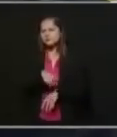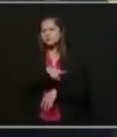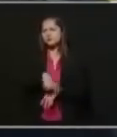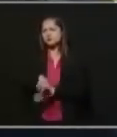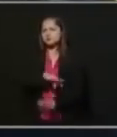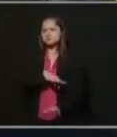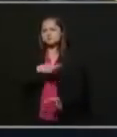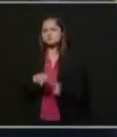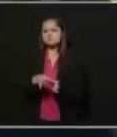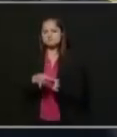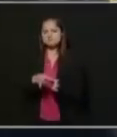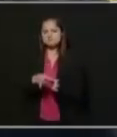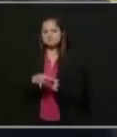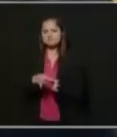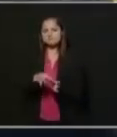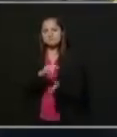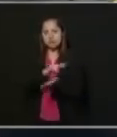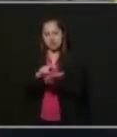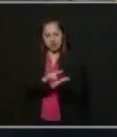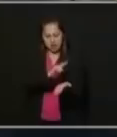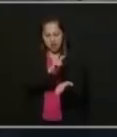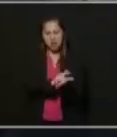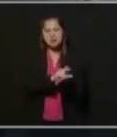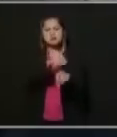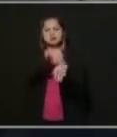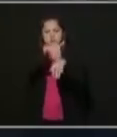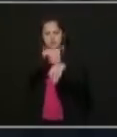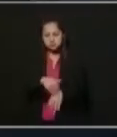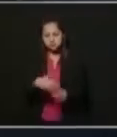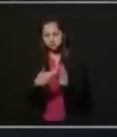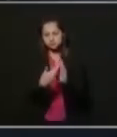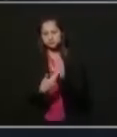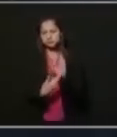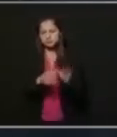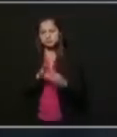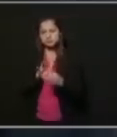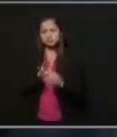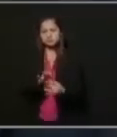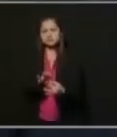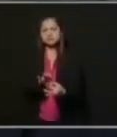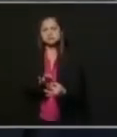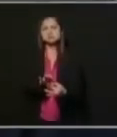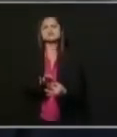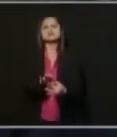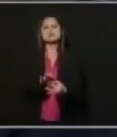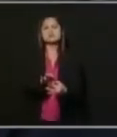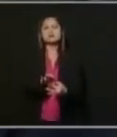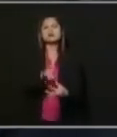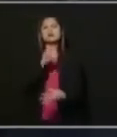cumplir con la ley y con los reglamentos. Y va a haber un sorteo